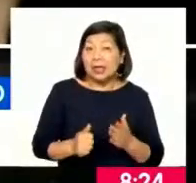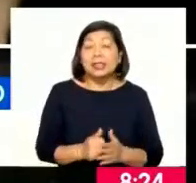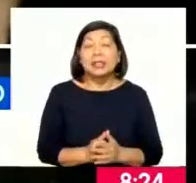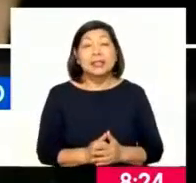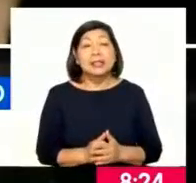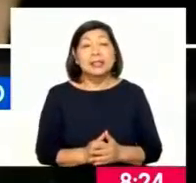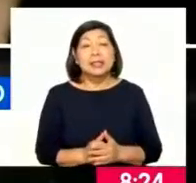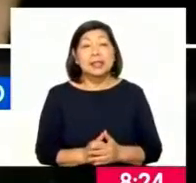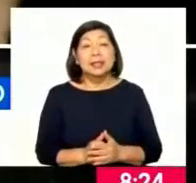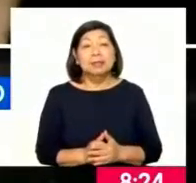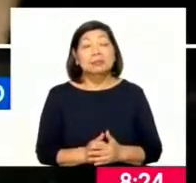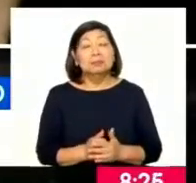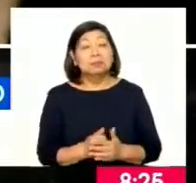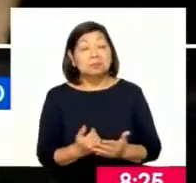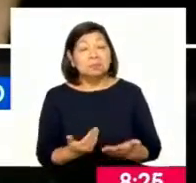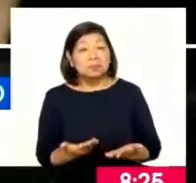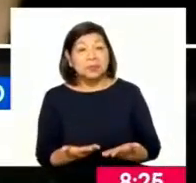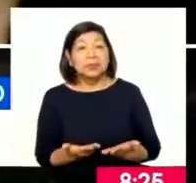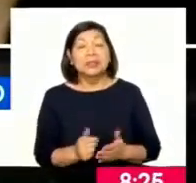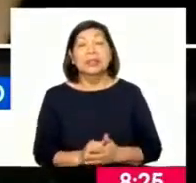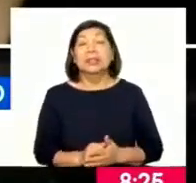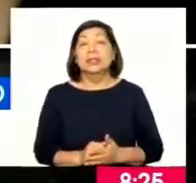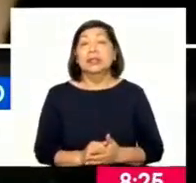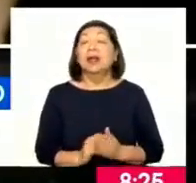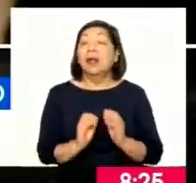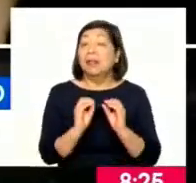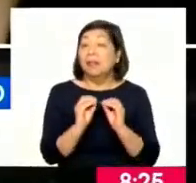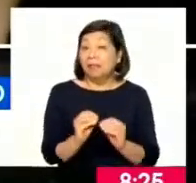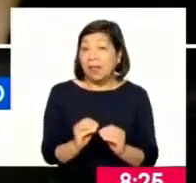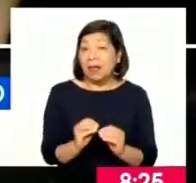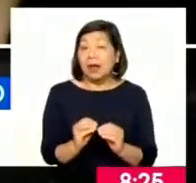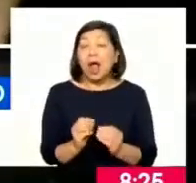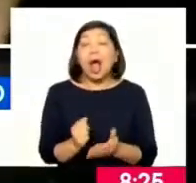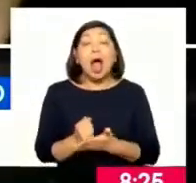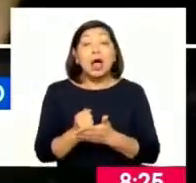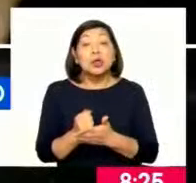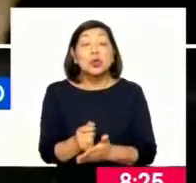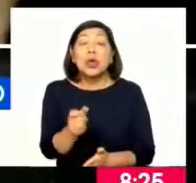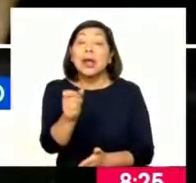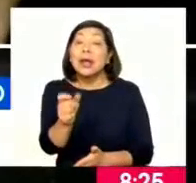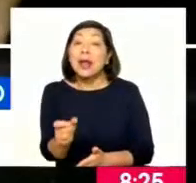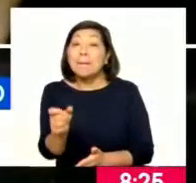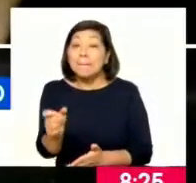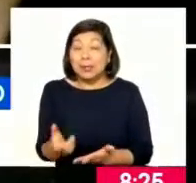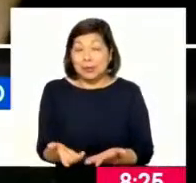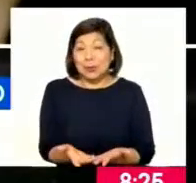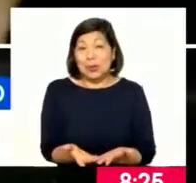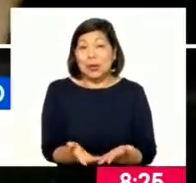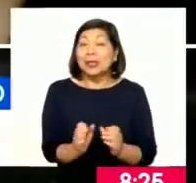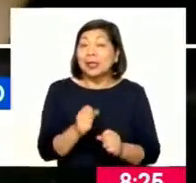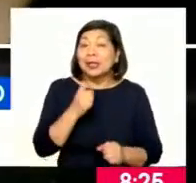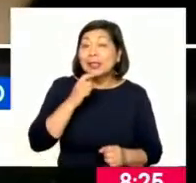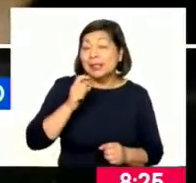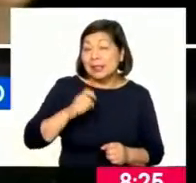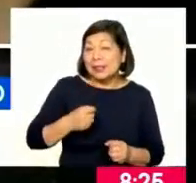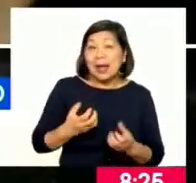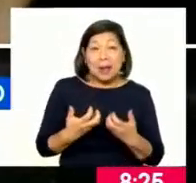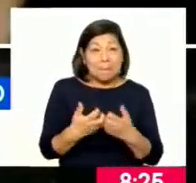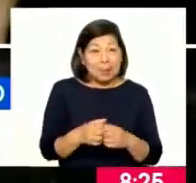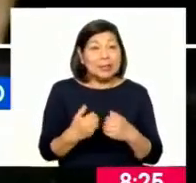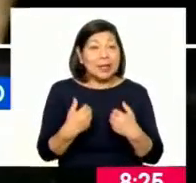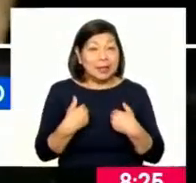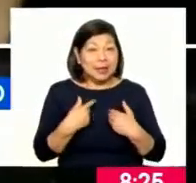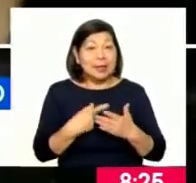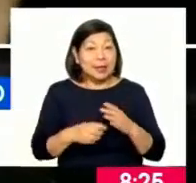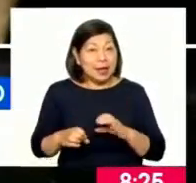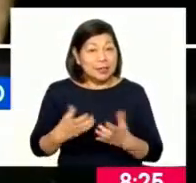¿no? Digamos, brindar esta ayuda humanitaria a la población, que desde luego es algo que también la empresa debe